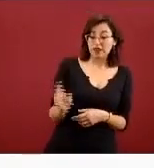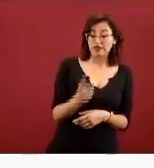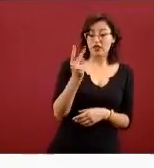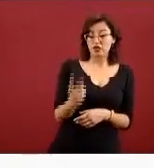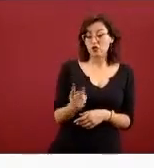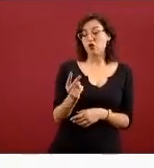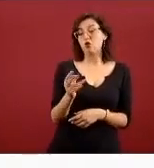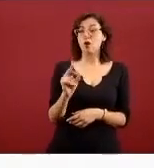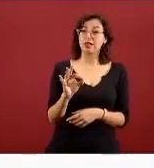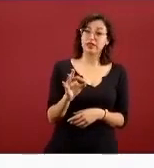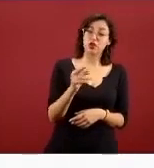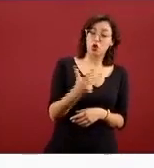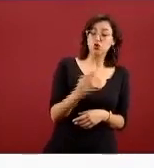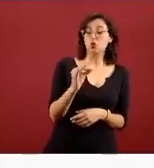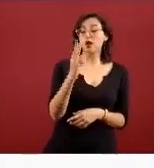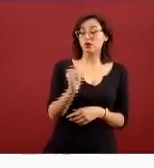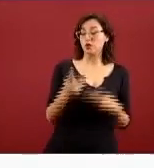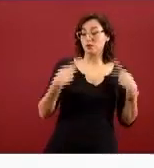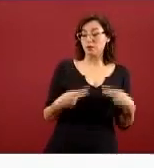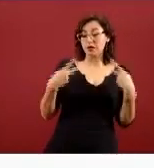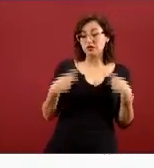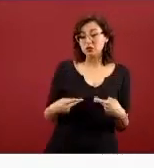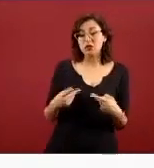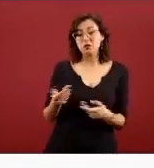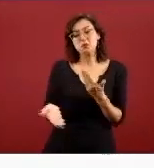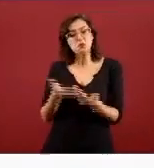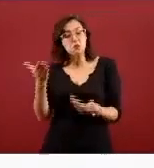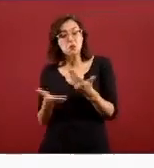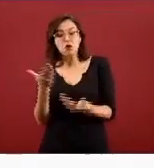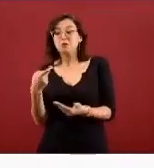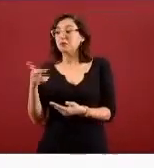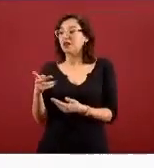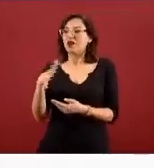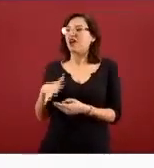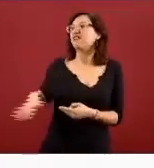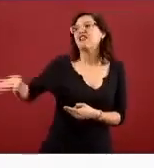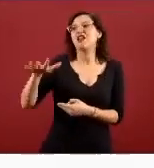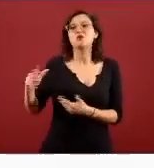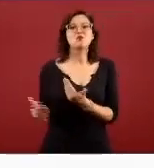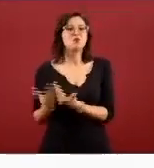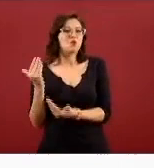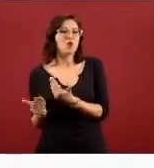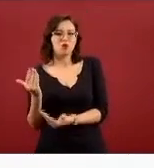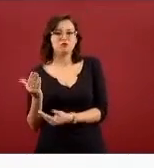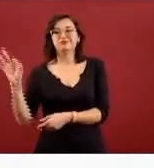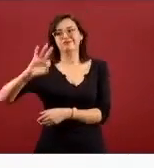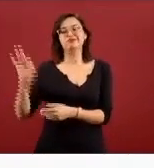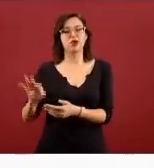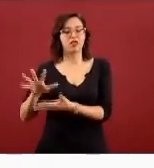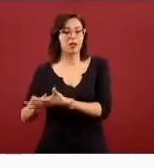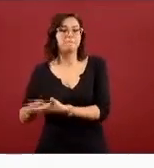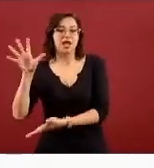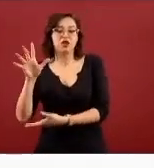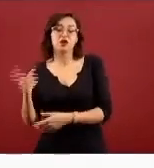49 casos, muy por debajo de la Ciudad de México, pero sí tiene una mayor tasa. Y vemos también como el Estado de México, que estaba